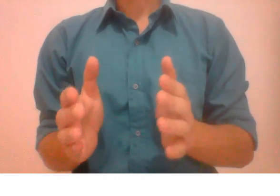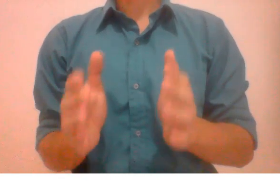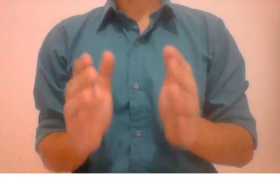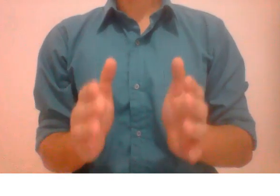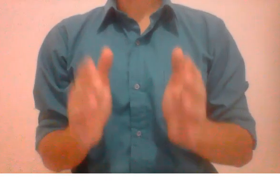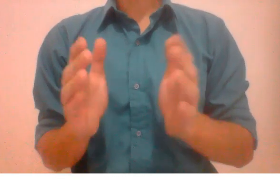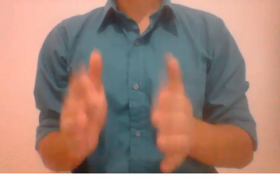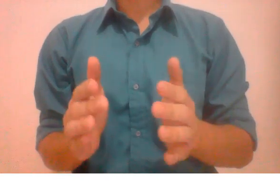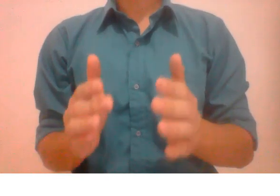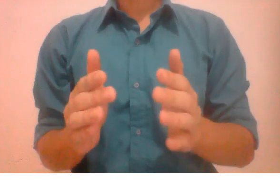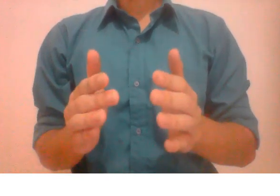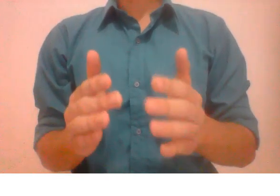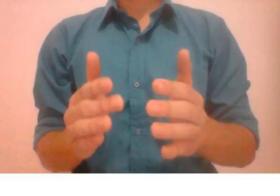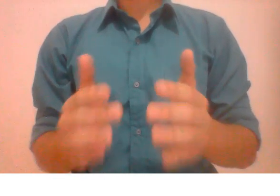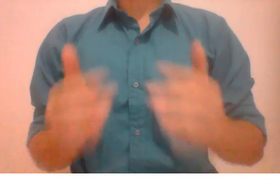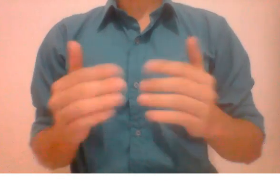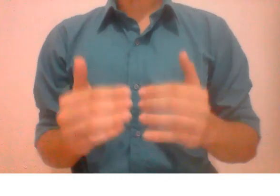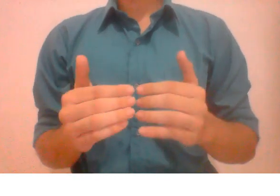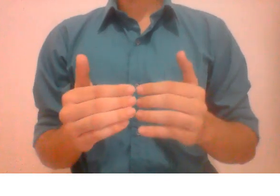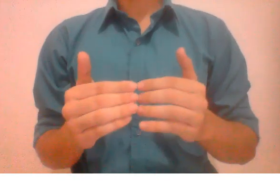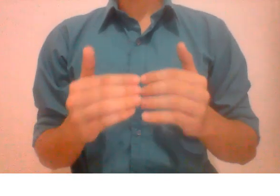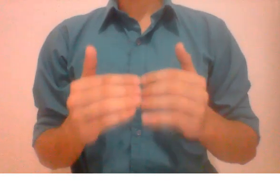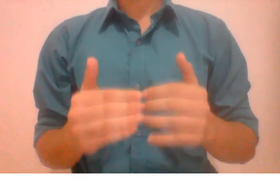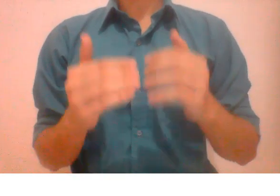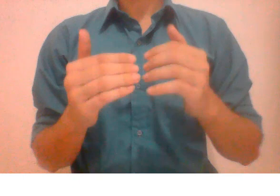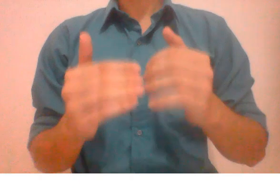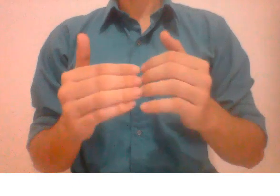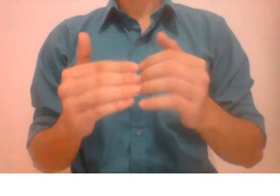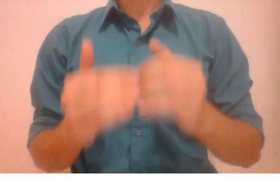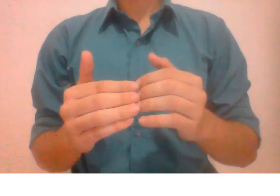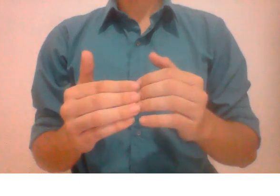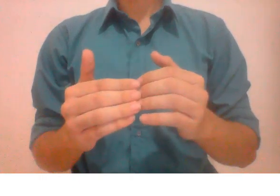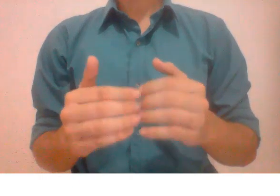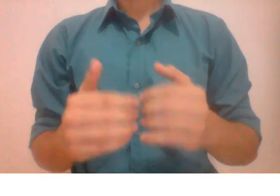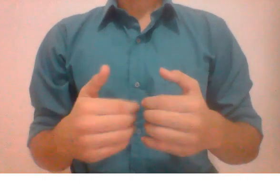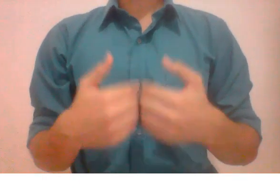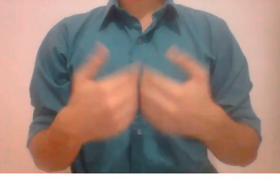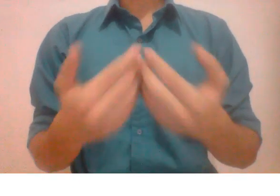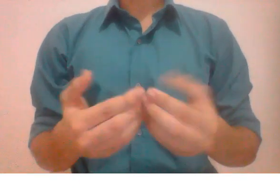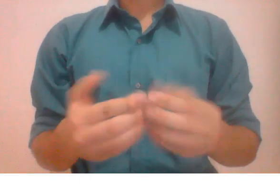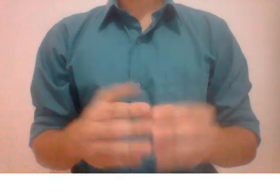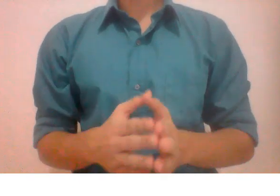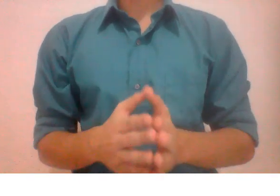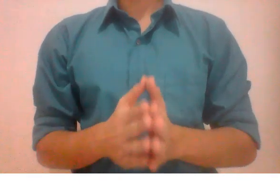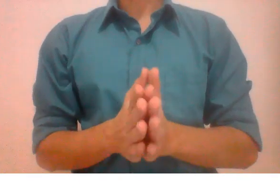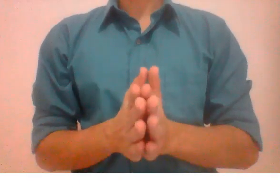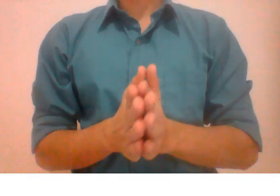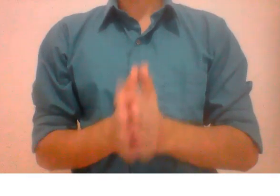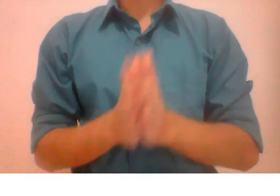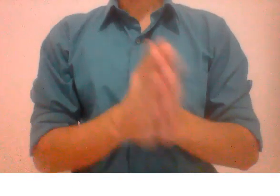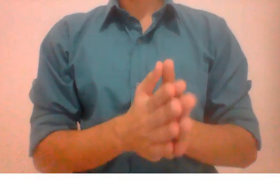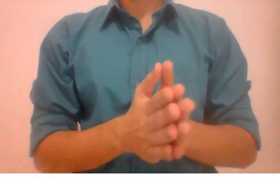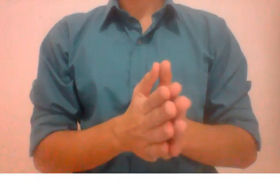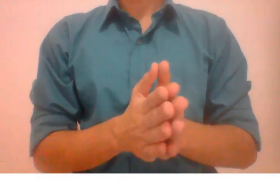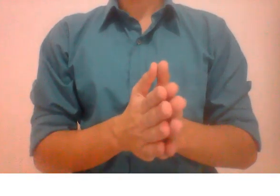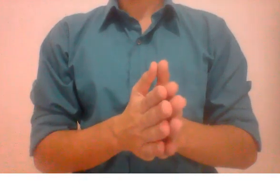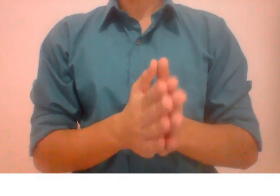mantener feliz a Anaya, lo que se estaba haciendo era beneficiar a uno de los personajes que por ahí tenía cierto contacto